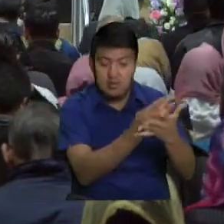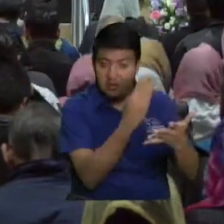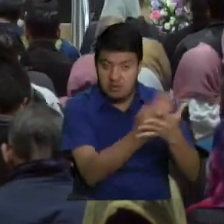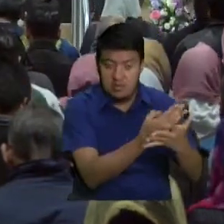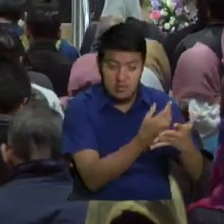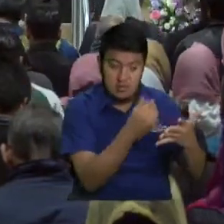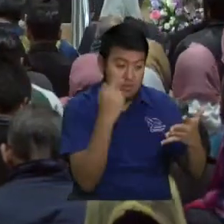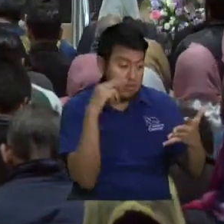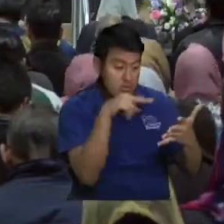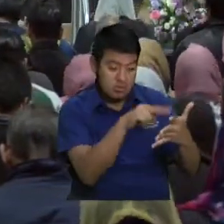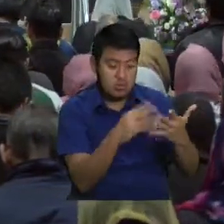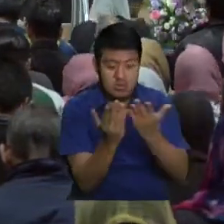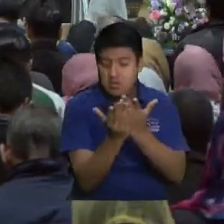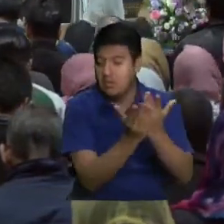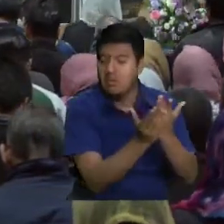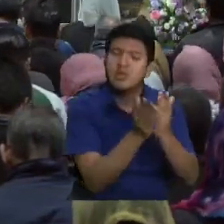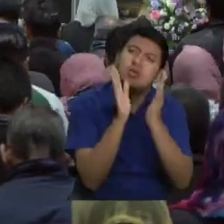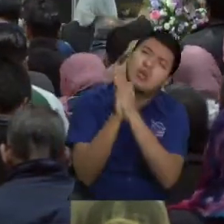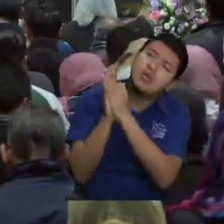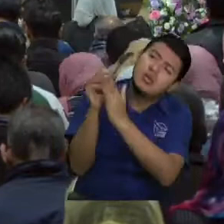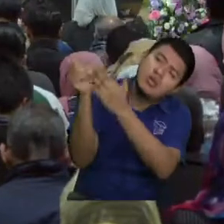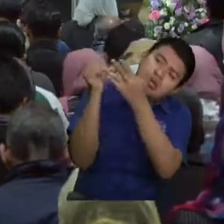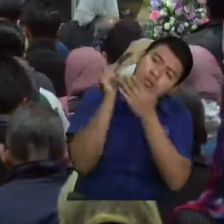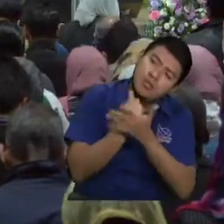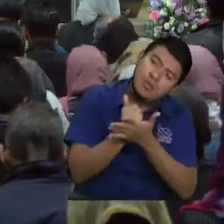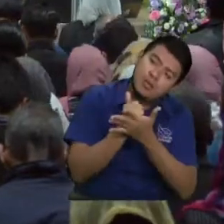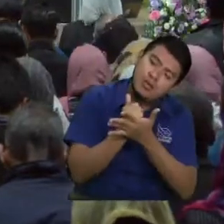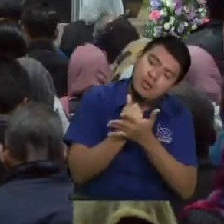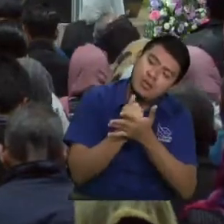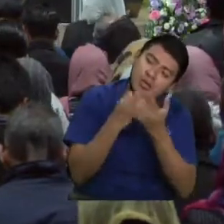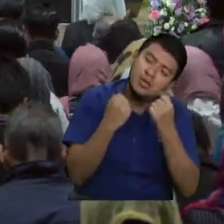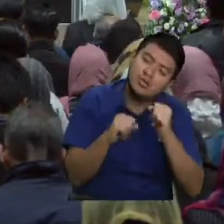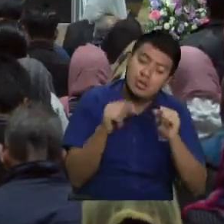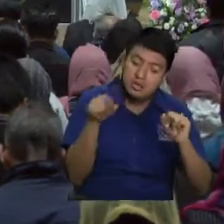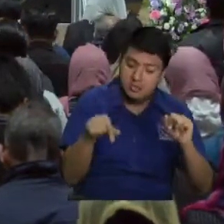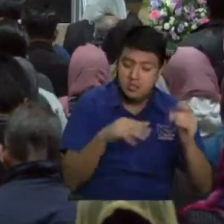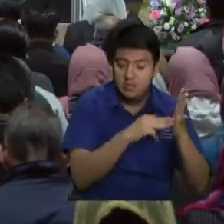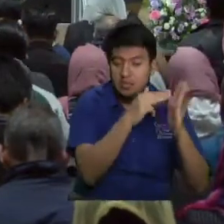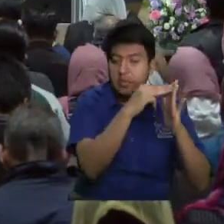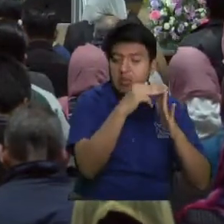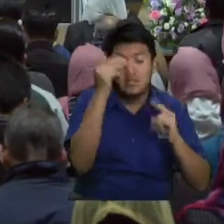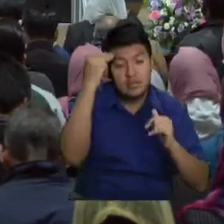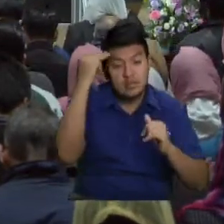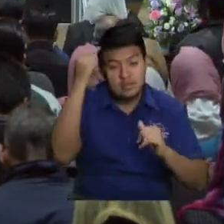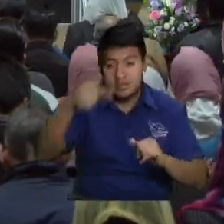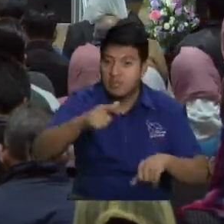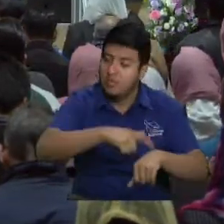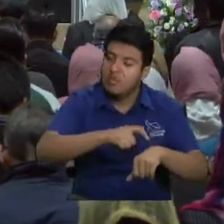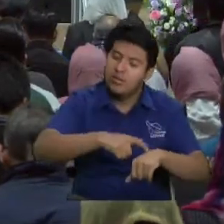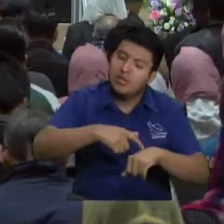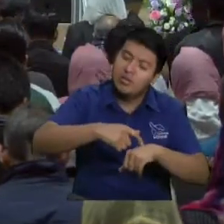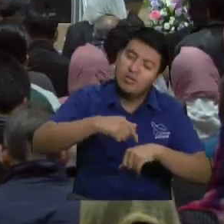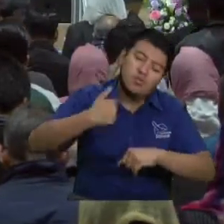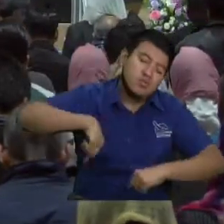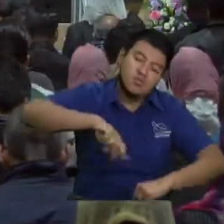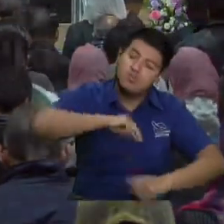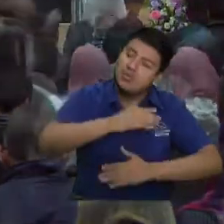implícito, Señor, ayúdanos a cumplir ese mandamiento, porque sabemos que en ese momento vamos a estar agradándote.